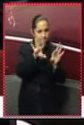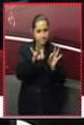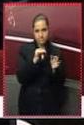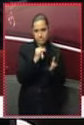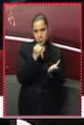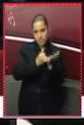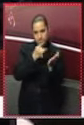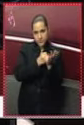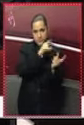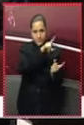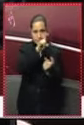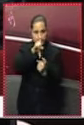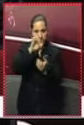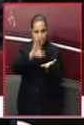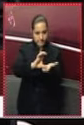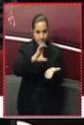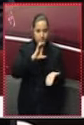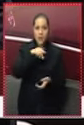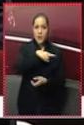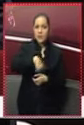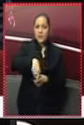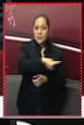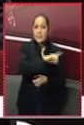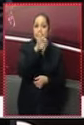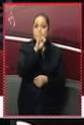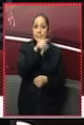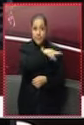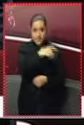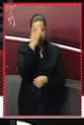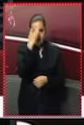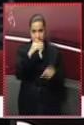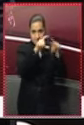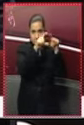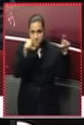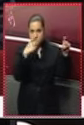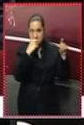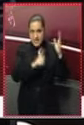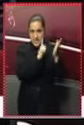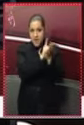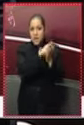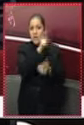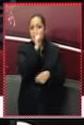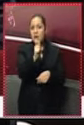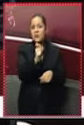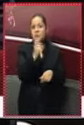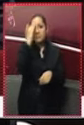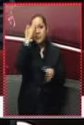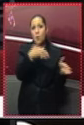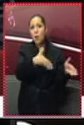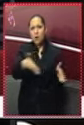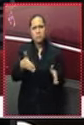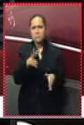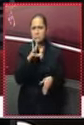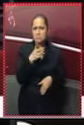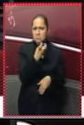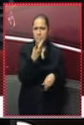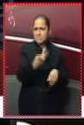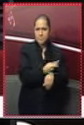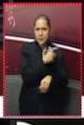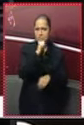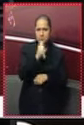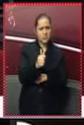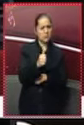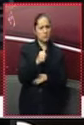presente transitorio no se considerarán extemporáneos, por lo que no causan daño a la hacienda pública ni se cubrirán